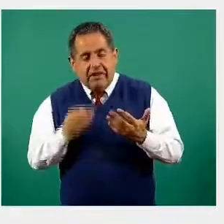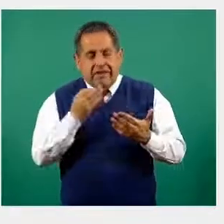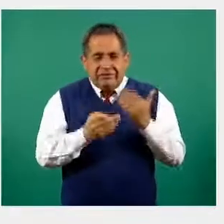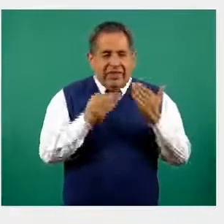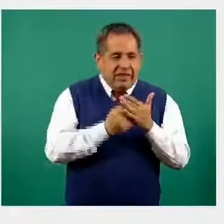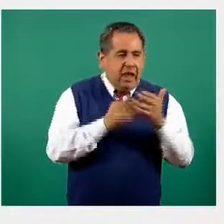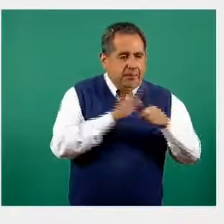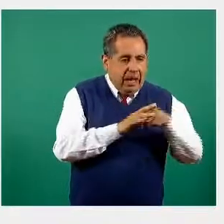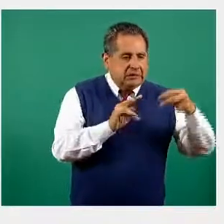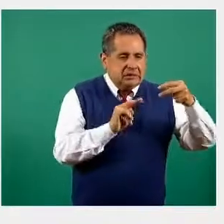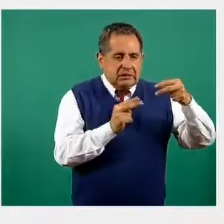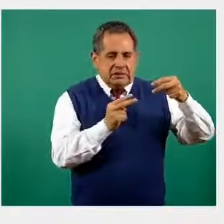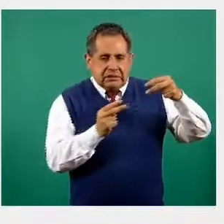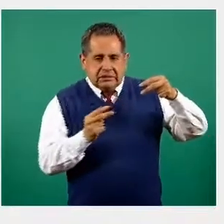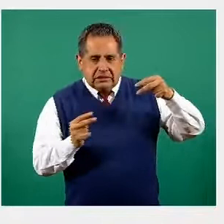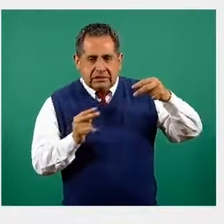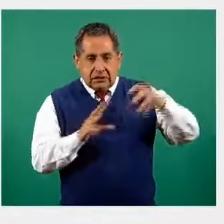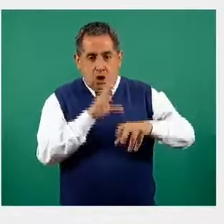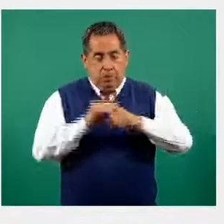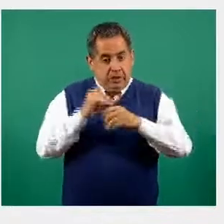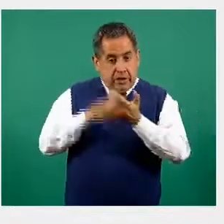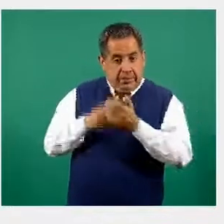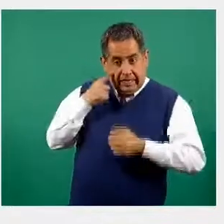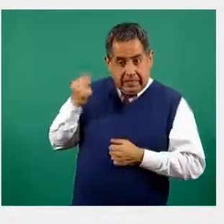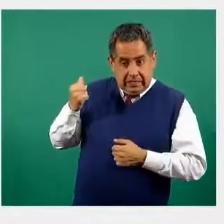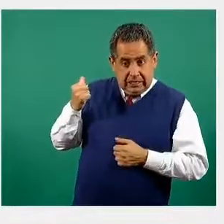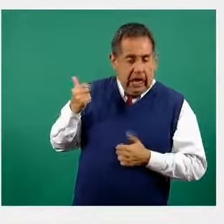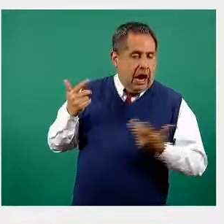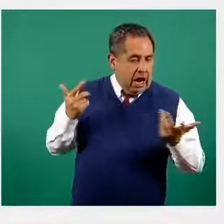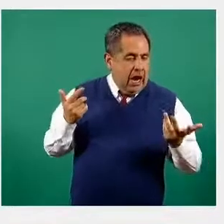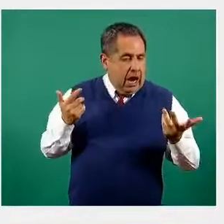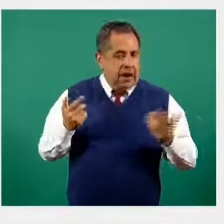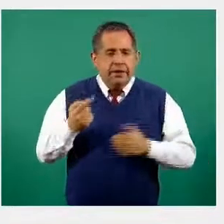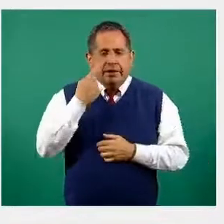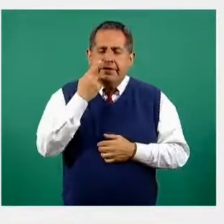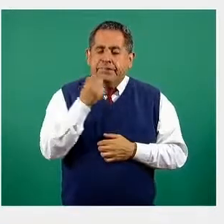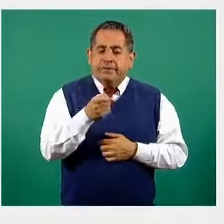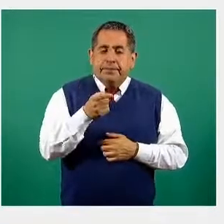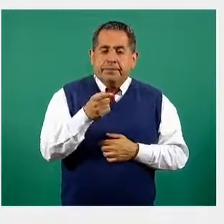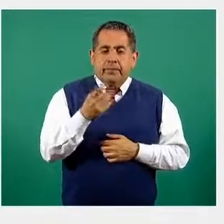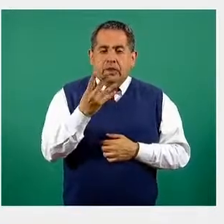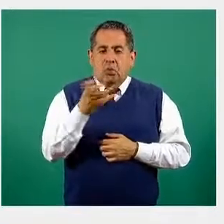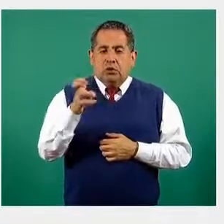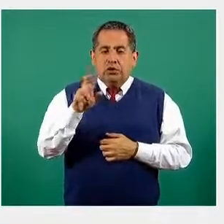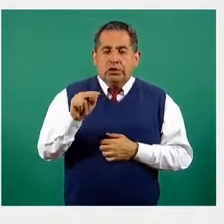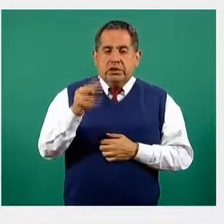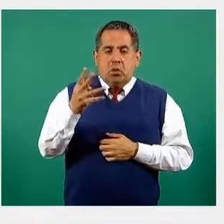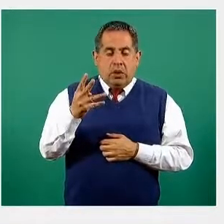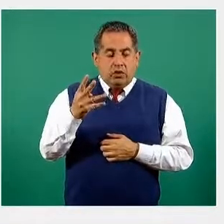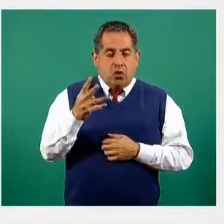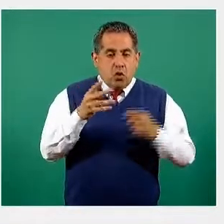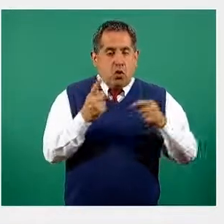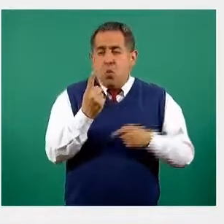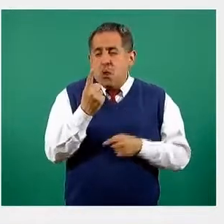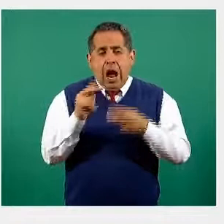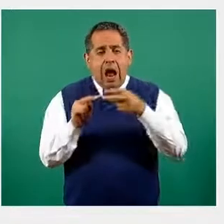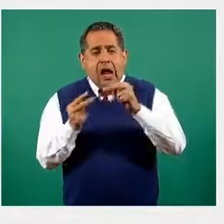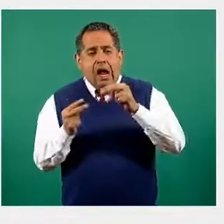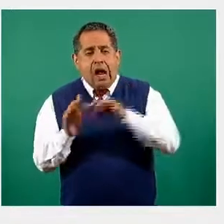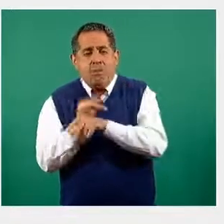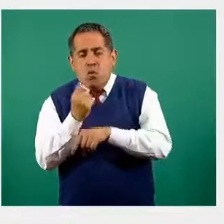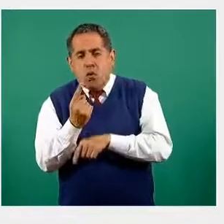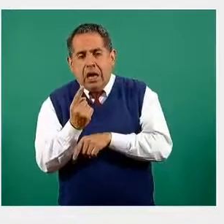tenemos en la espícula, que son todas las que están aquí abajo, y ahí una de esas es la 484, pero es solo una.